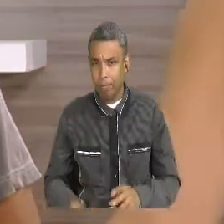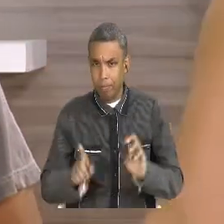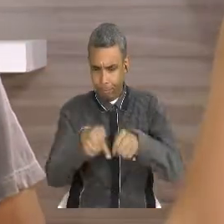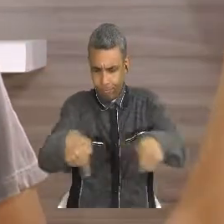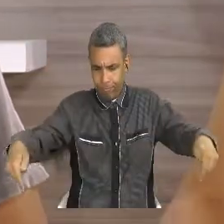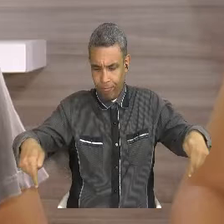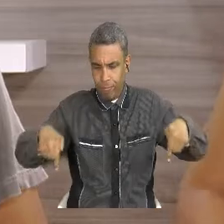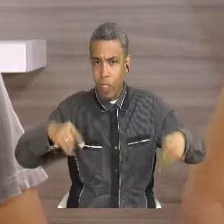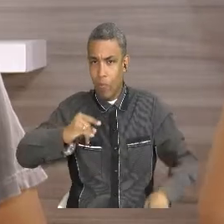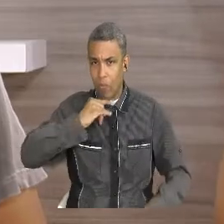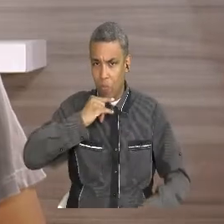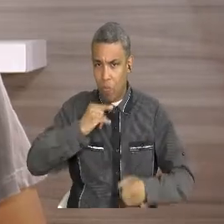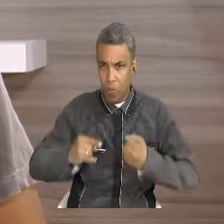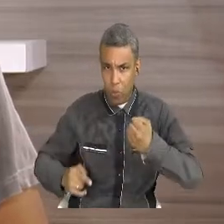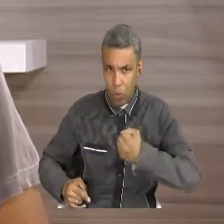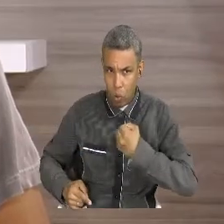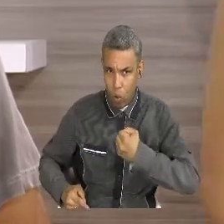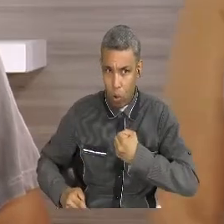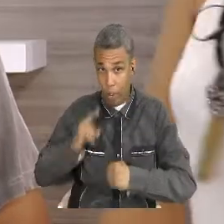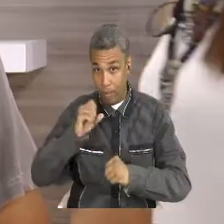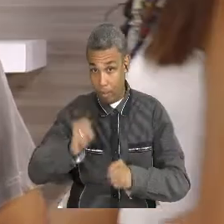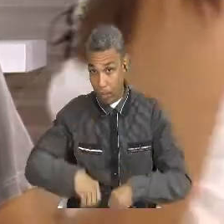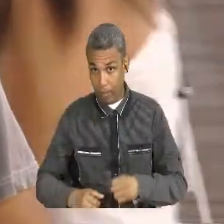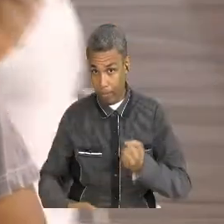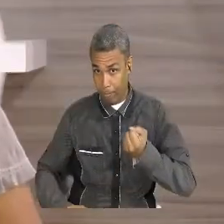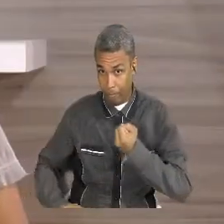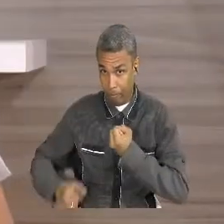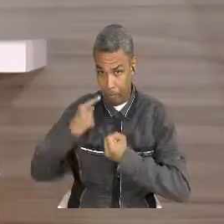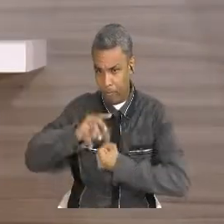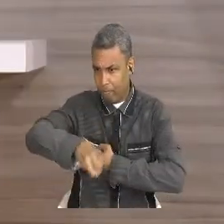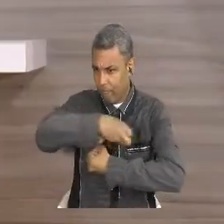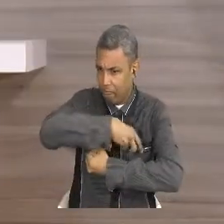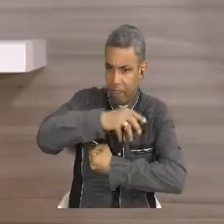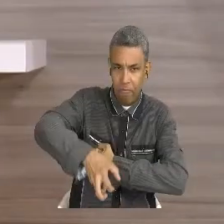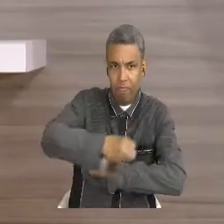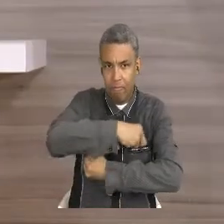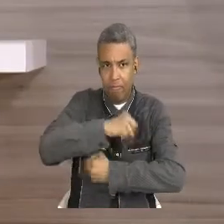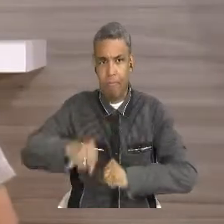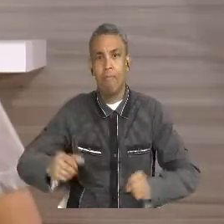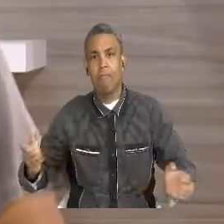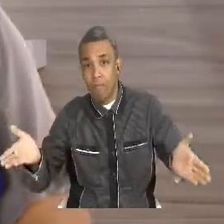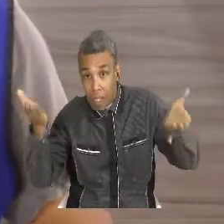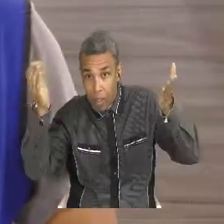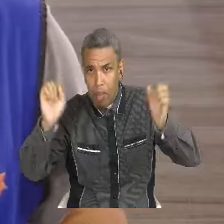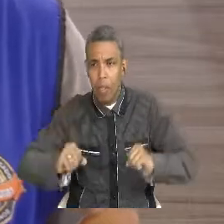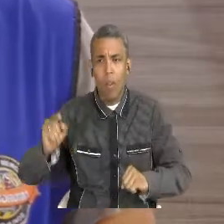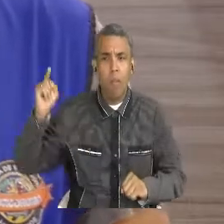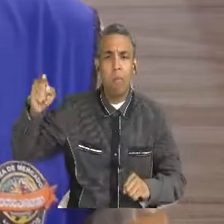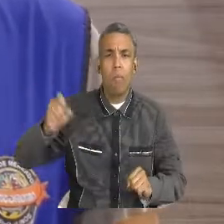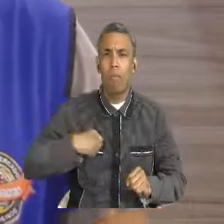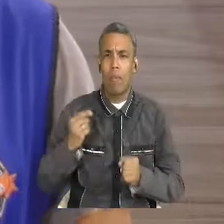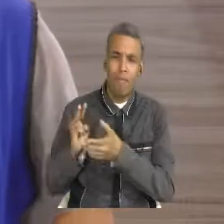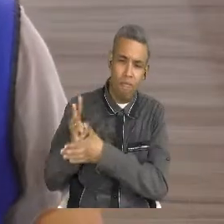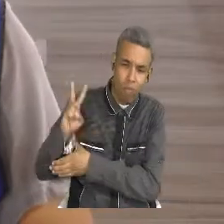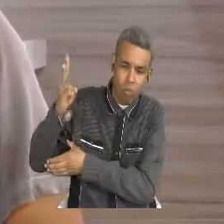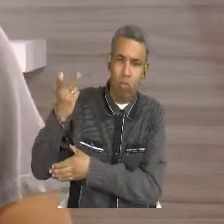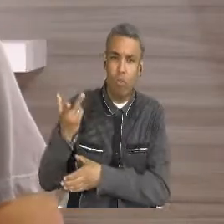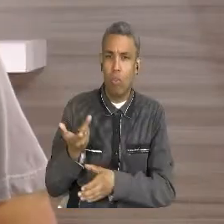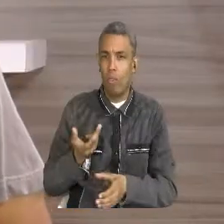Sumamente importante para nosotros que ustedes adquieran, lleguen a su hogar productos agrícolas, frutas, hortalizas de calidad, productos